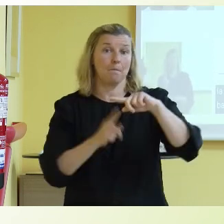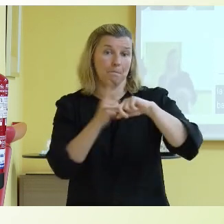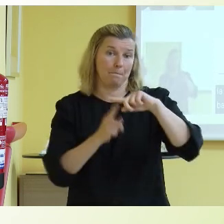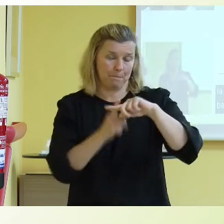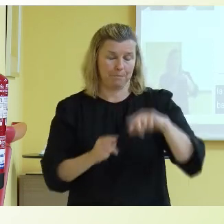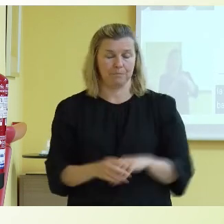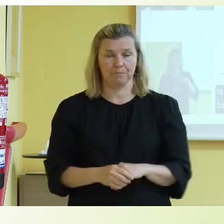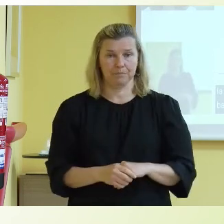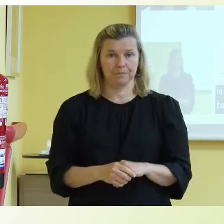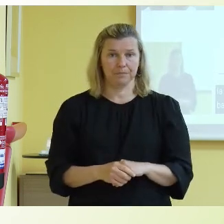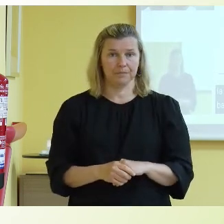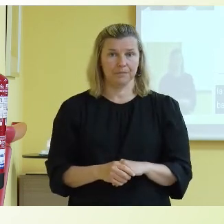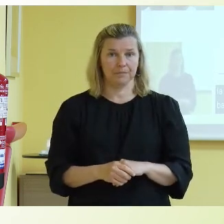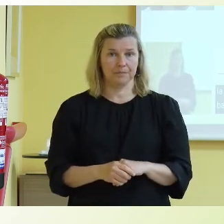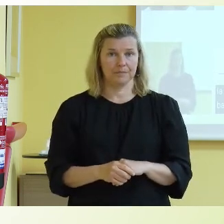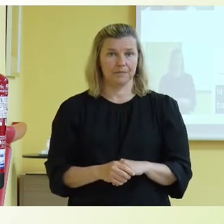respectivamente.